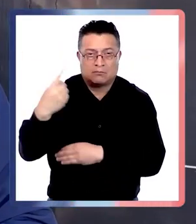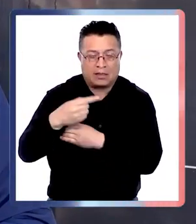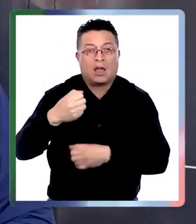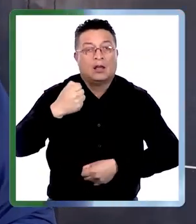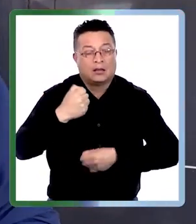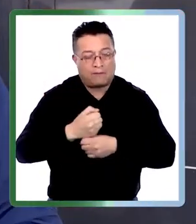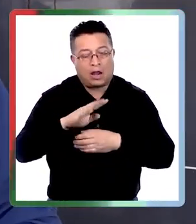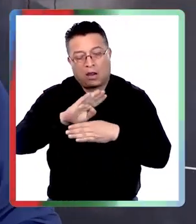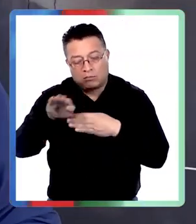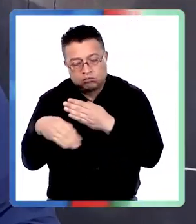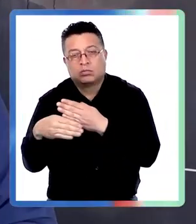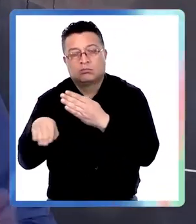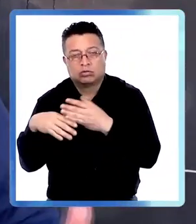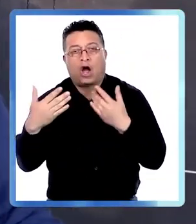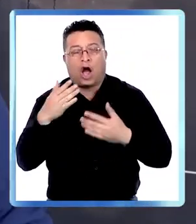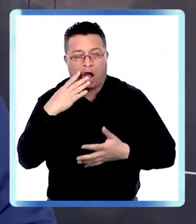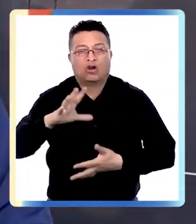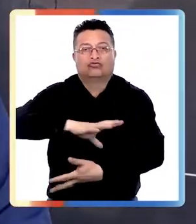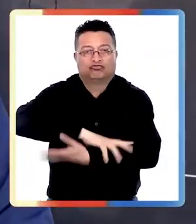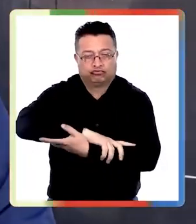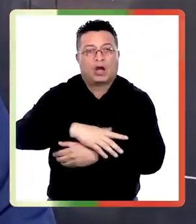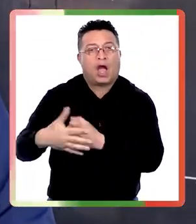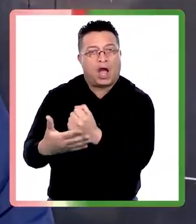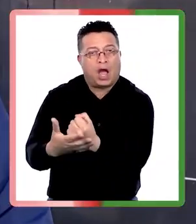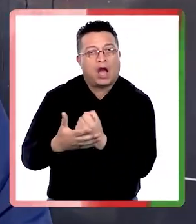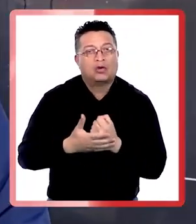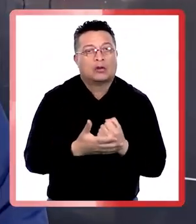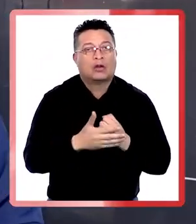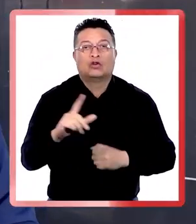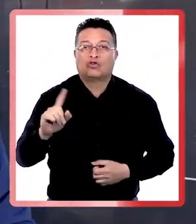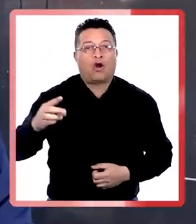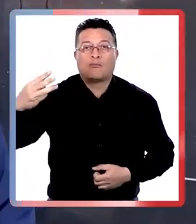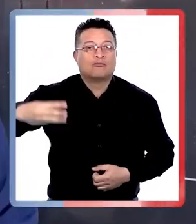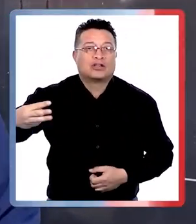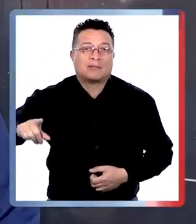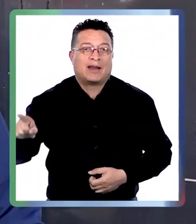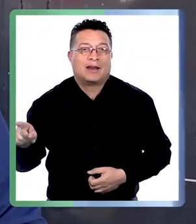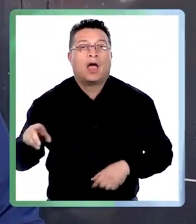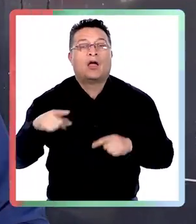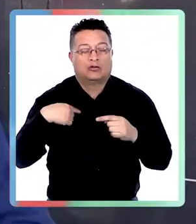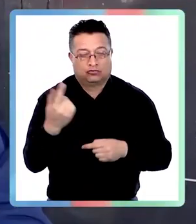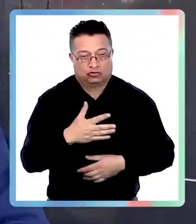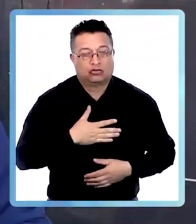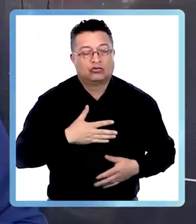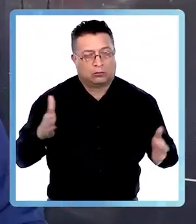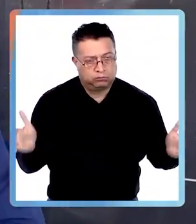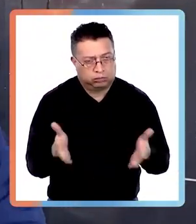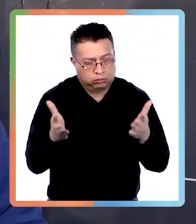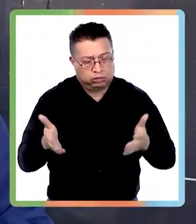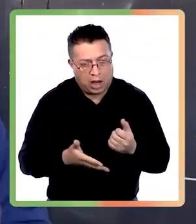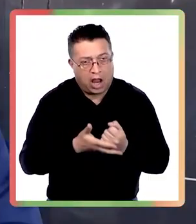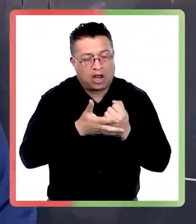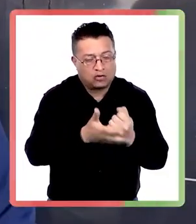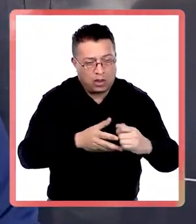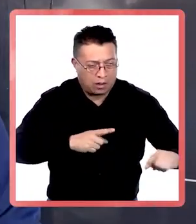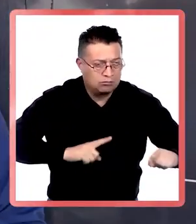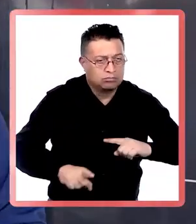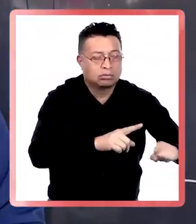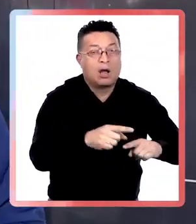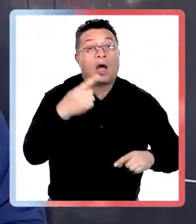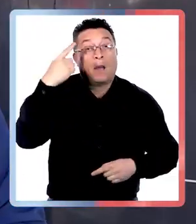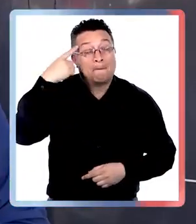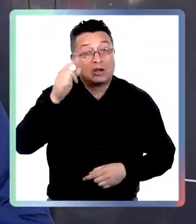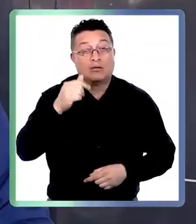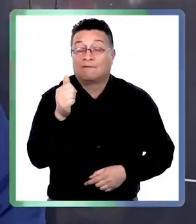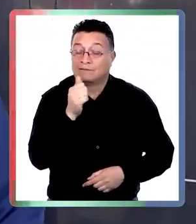y las obras complementarias también hay un convenio de colaboración. No es municipal, pero nosotros empujamos, ayudamos y gestionamos, pero eso